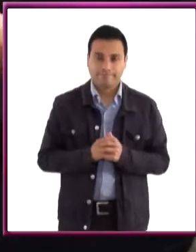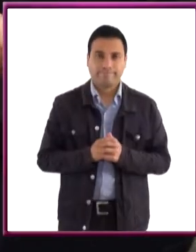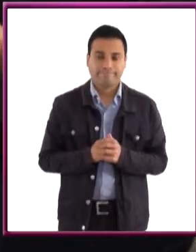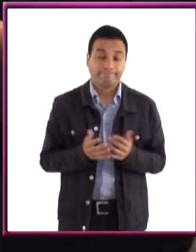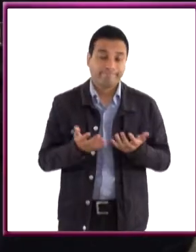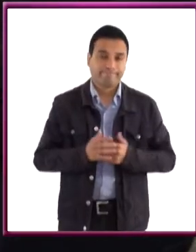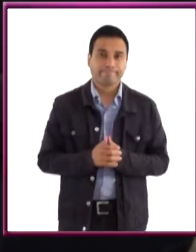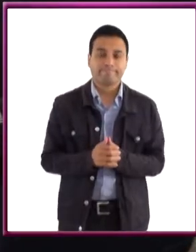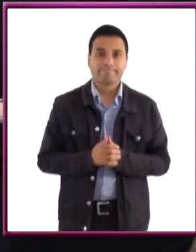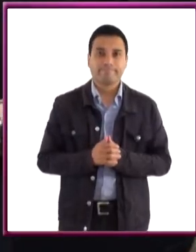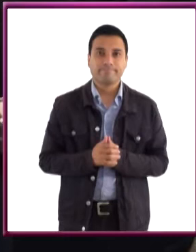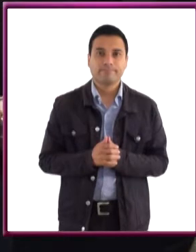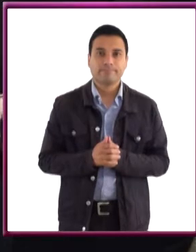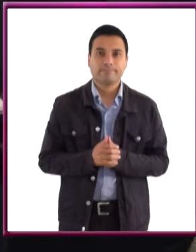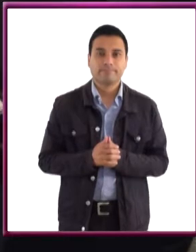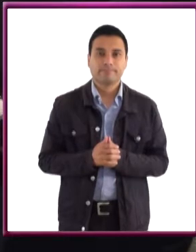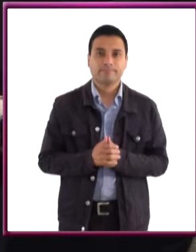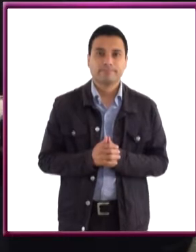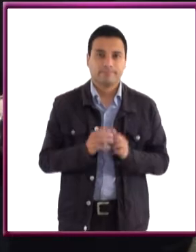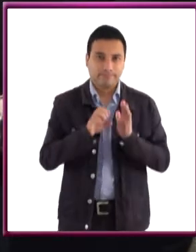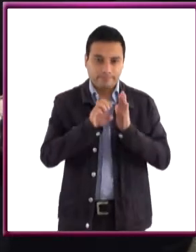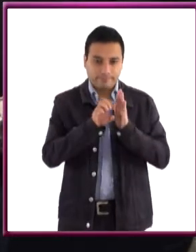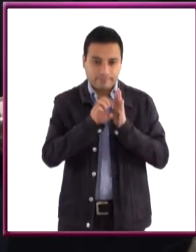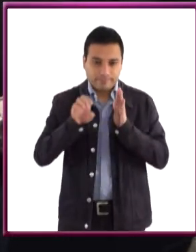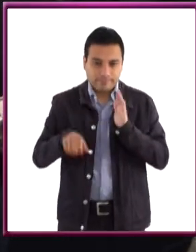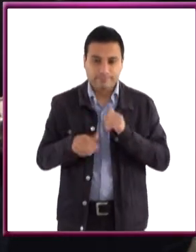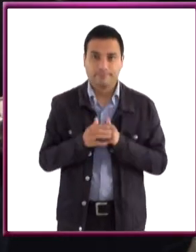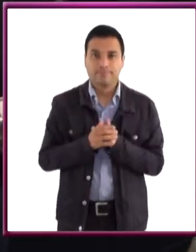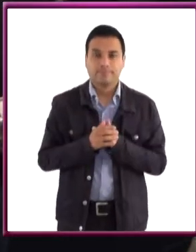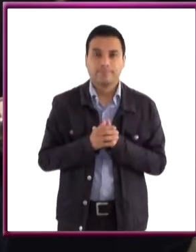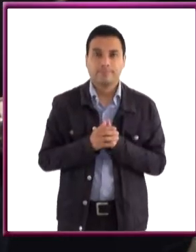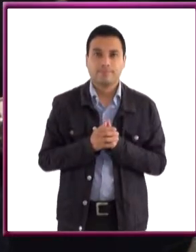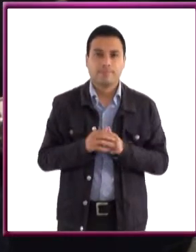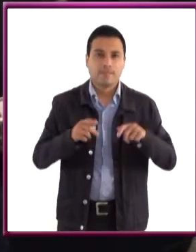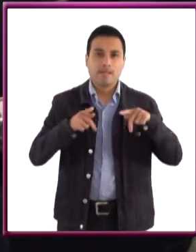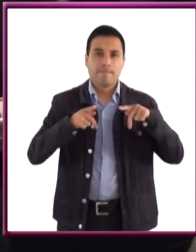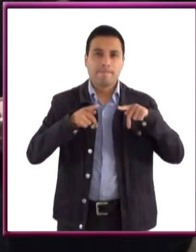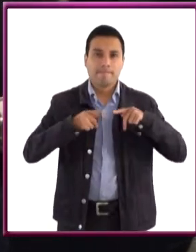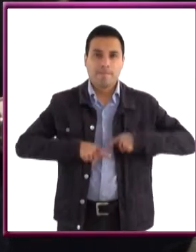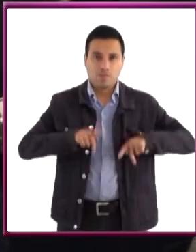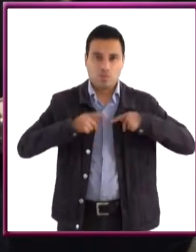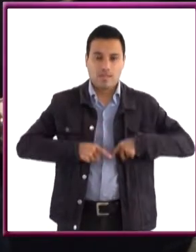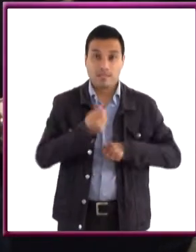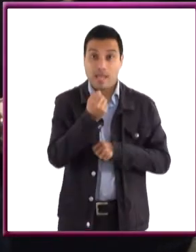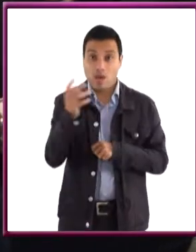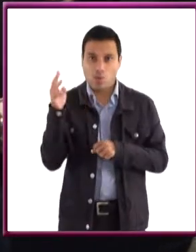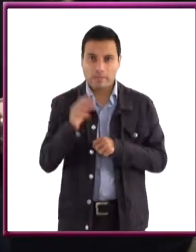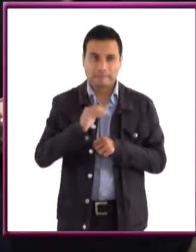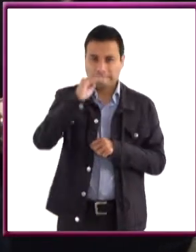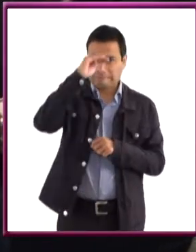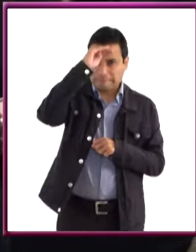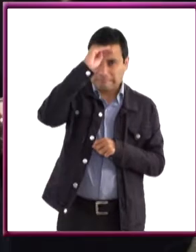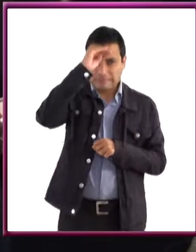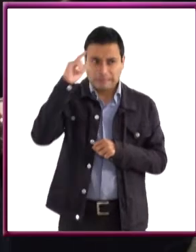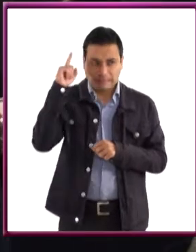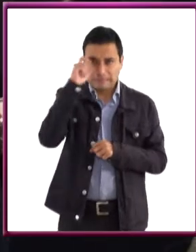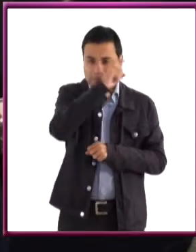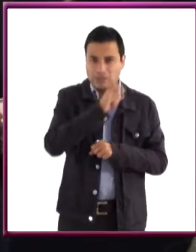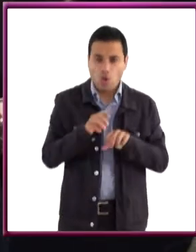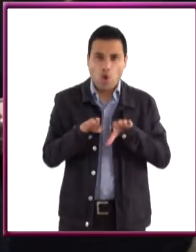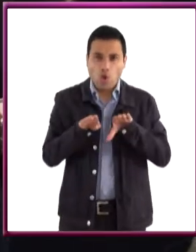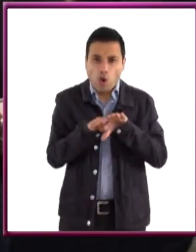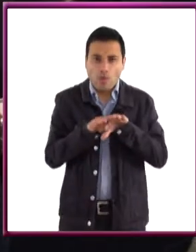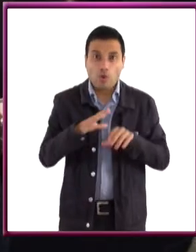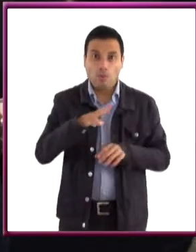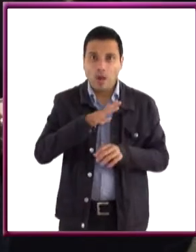cuerpo, ¿no? Y para personas a las que les cuesta mucho esto de meditar, que a veces